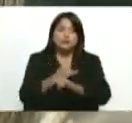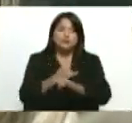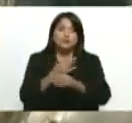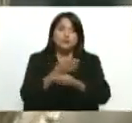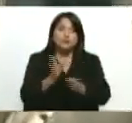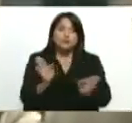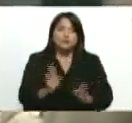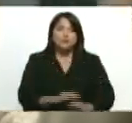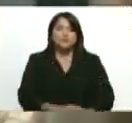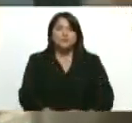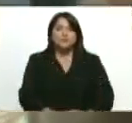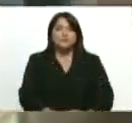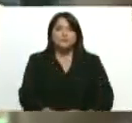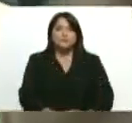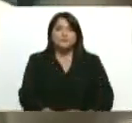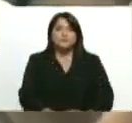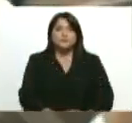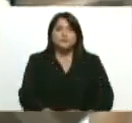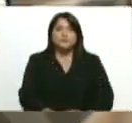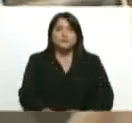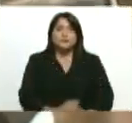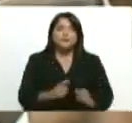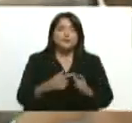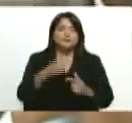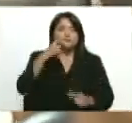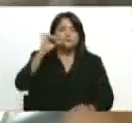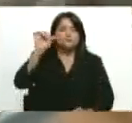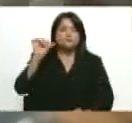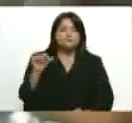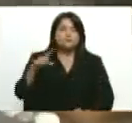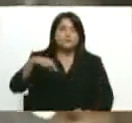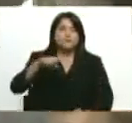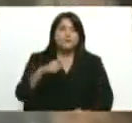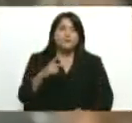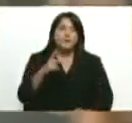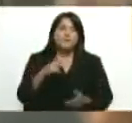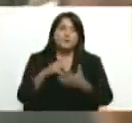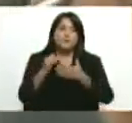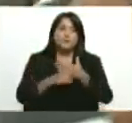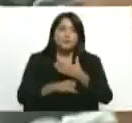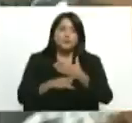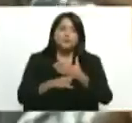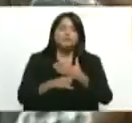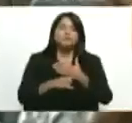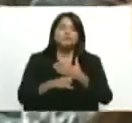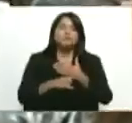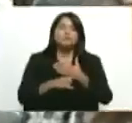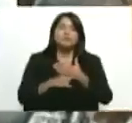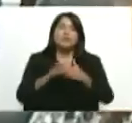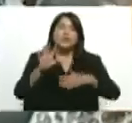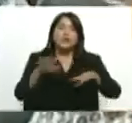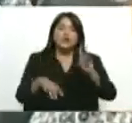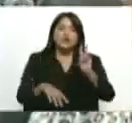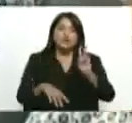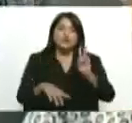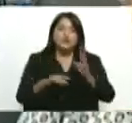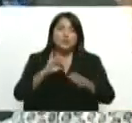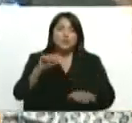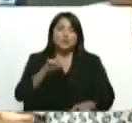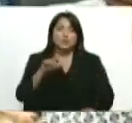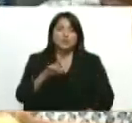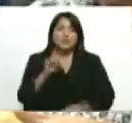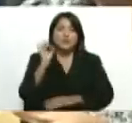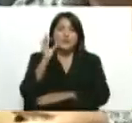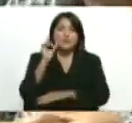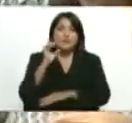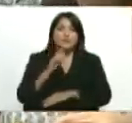público, evidenciándose tal conducta en el proyecto de resolución presentado el día 12 de julio en la agenda plenaria